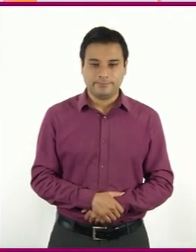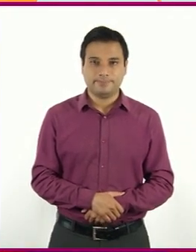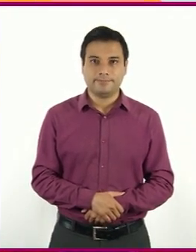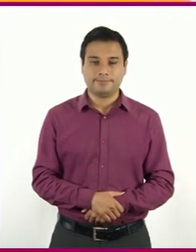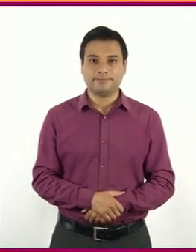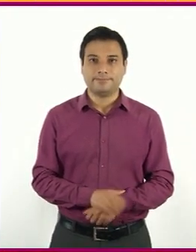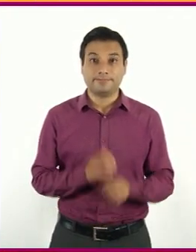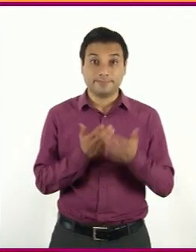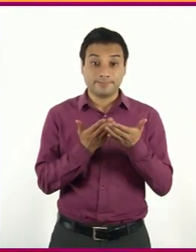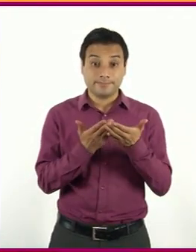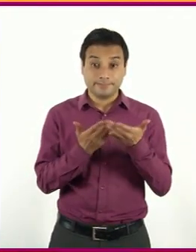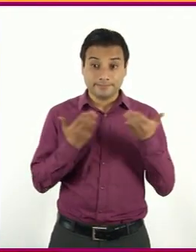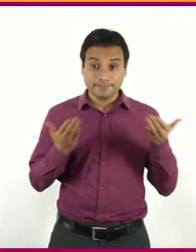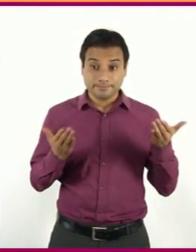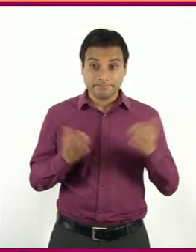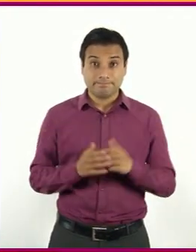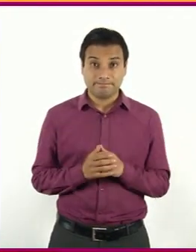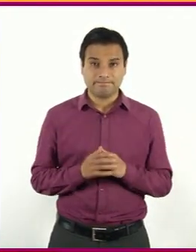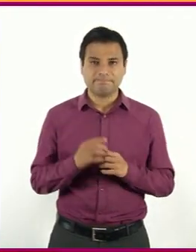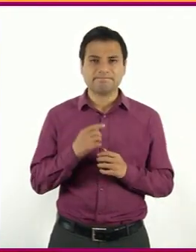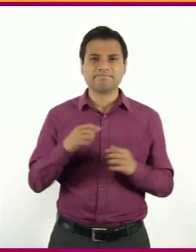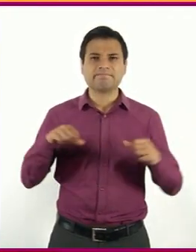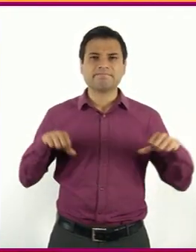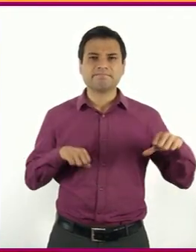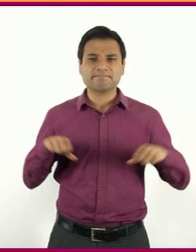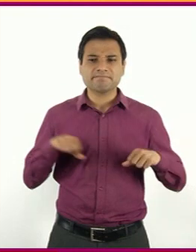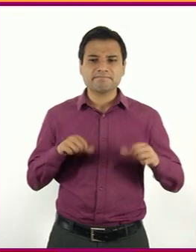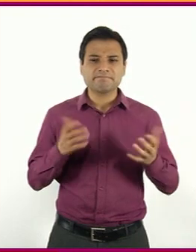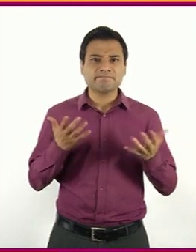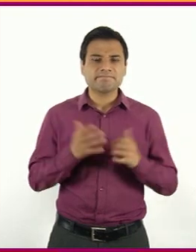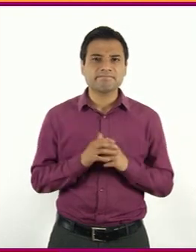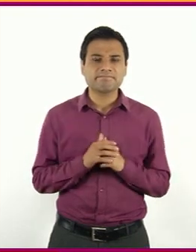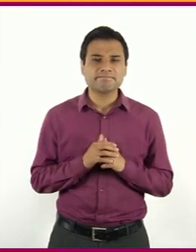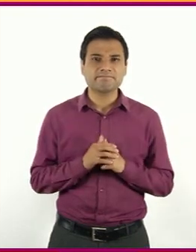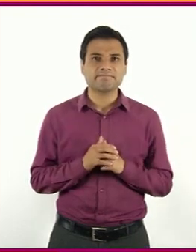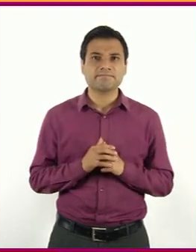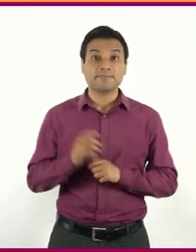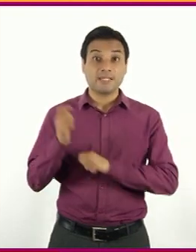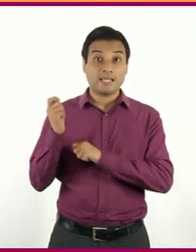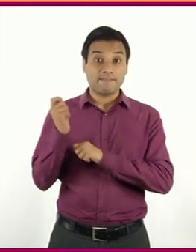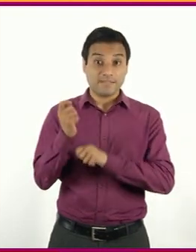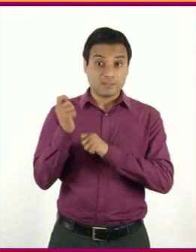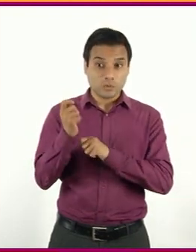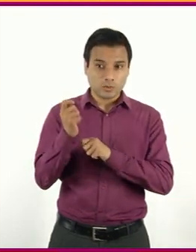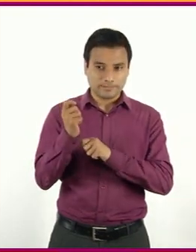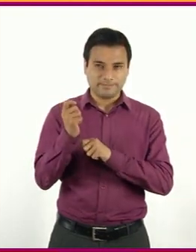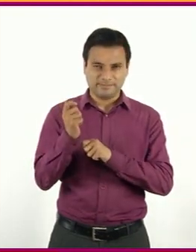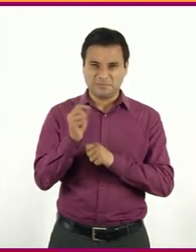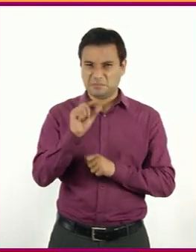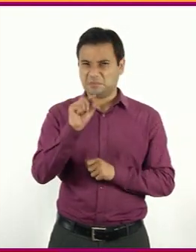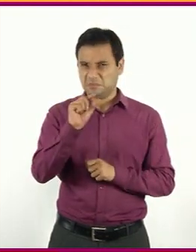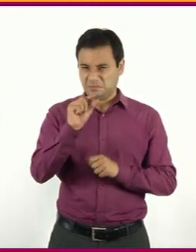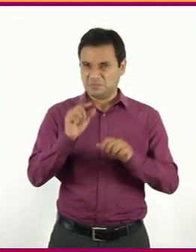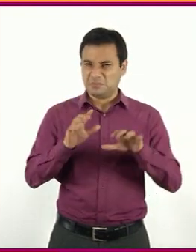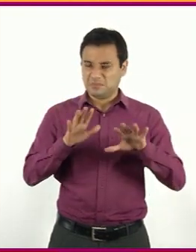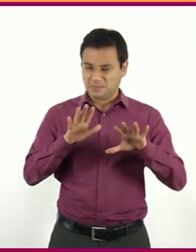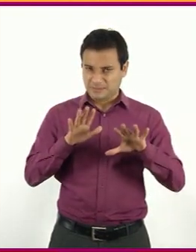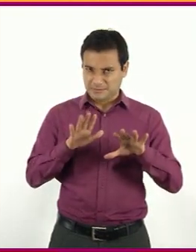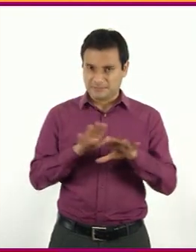Ahora, para nuestra actividad principal, vamos a modificar aspectos estructurales del béisbol y vamos